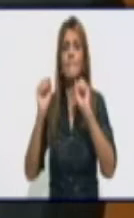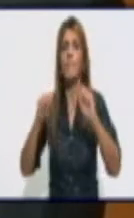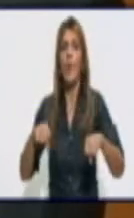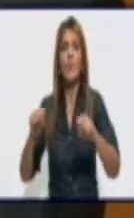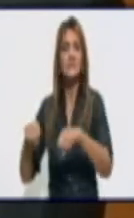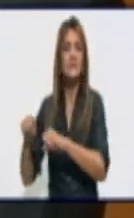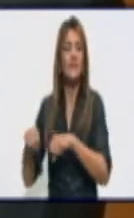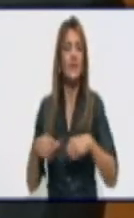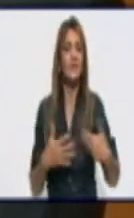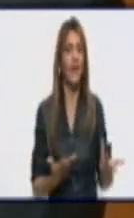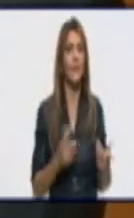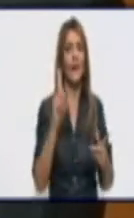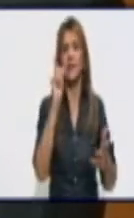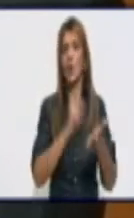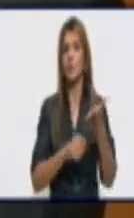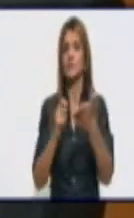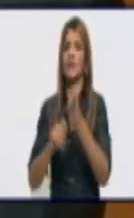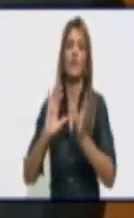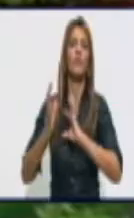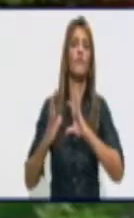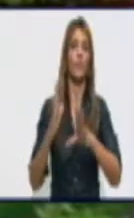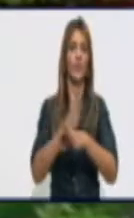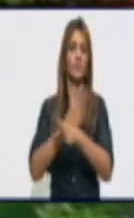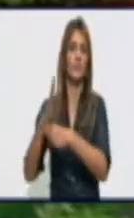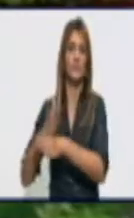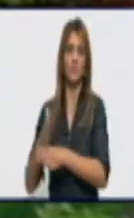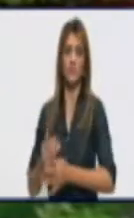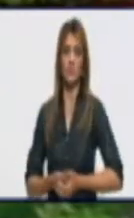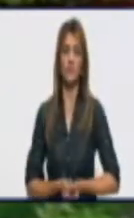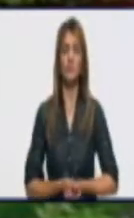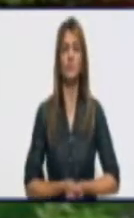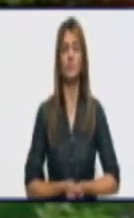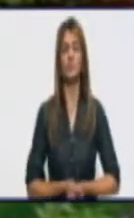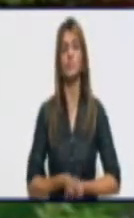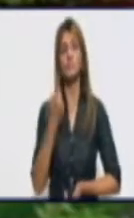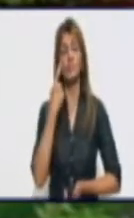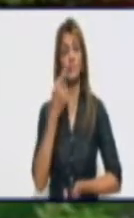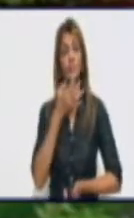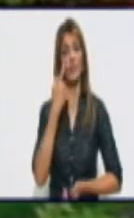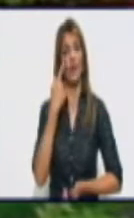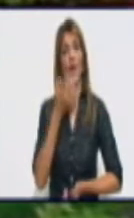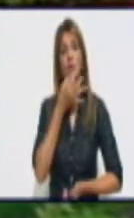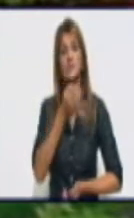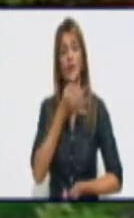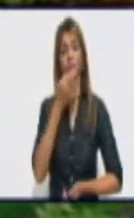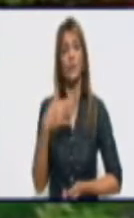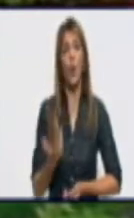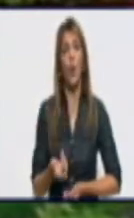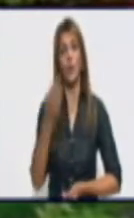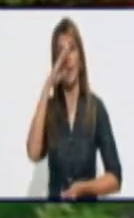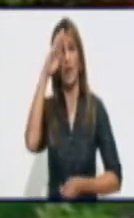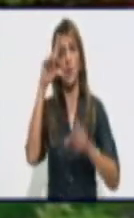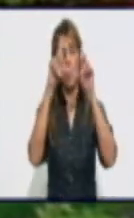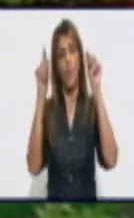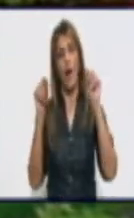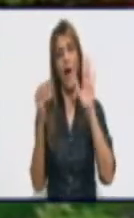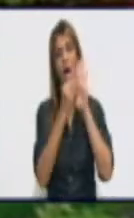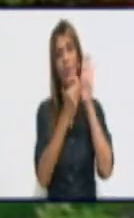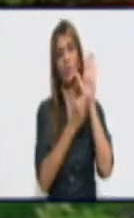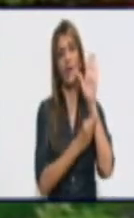con muchos productores. Rogelio, cuando se explicó que el país adoptaba 63 nuevas medidas para